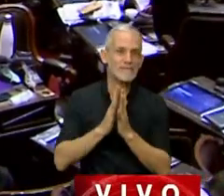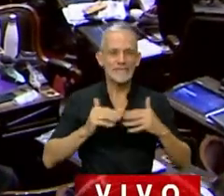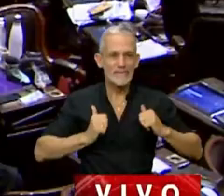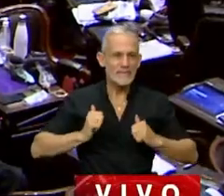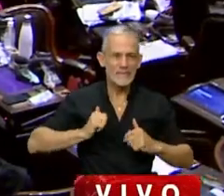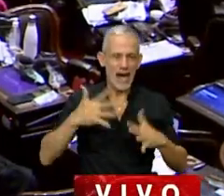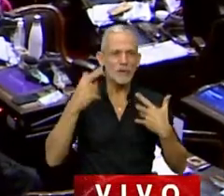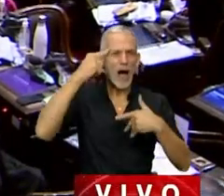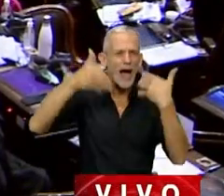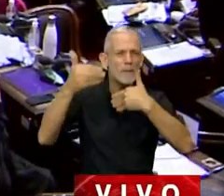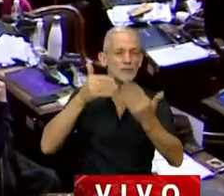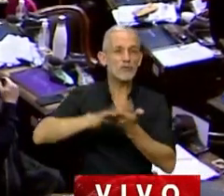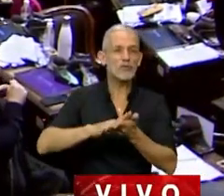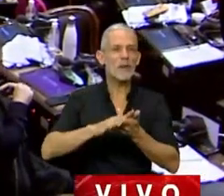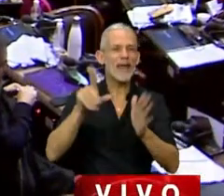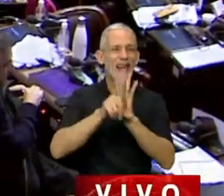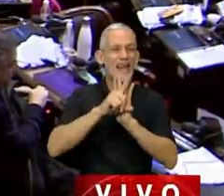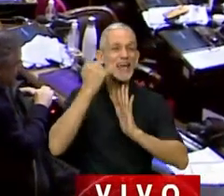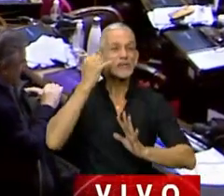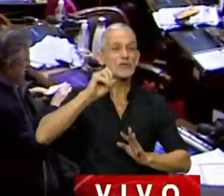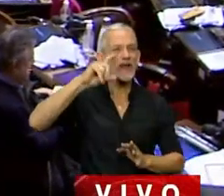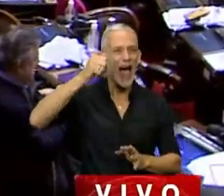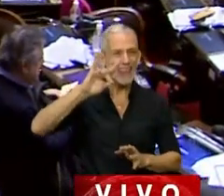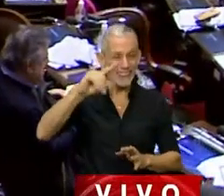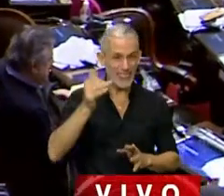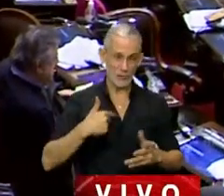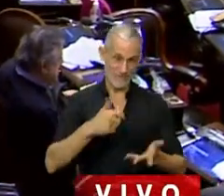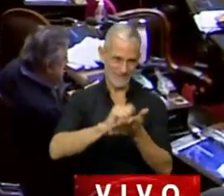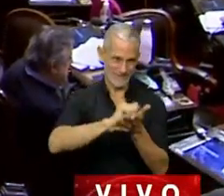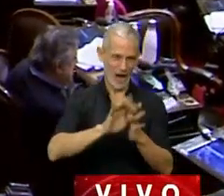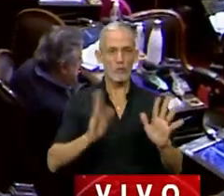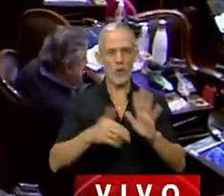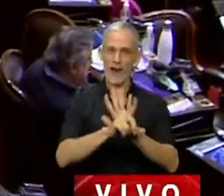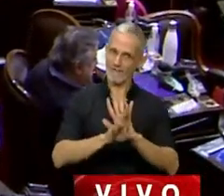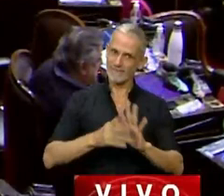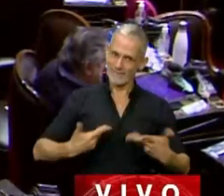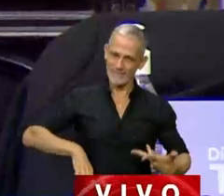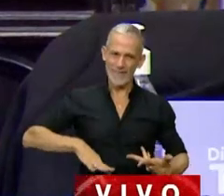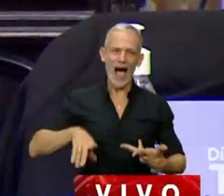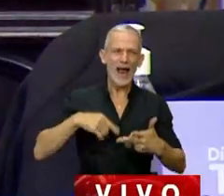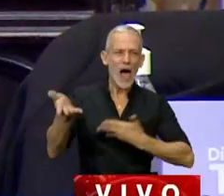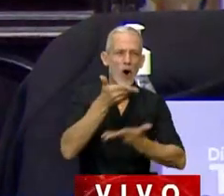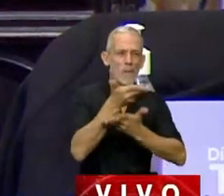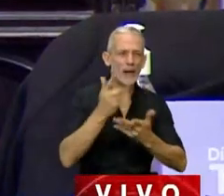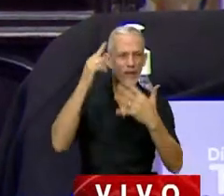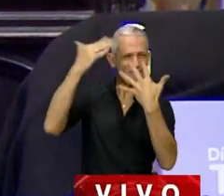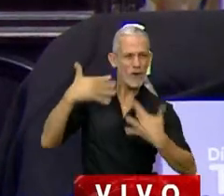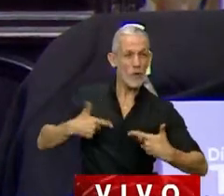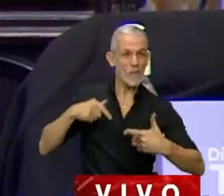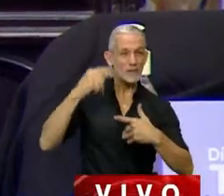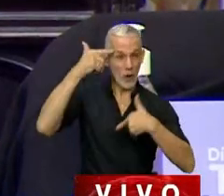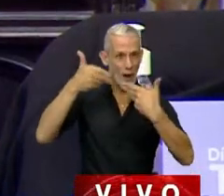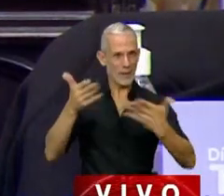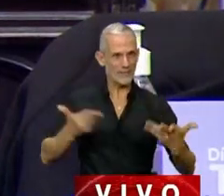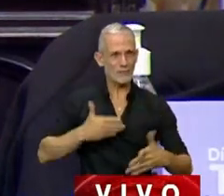ansiosamente la capacitación de la ley Yolanda acá en el Congreso, de la cual fui una de las autoras y que tenemos también muchas ganas de poder compartir esa formación